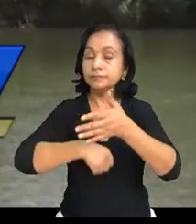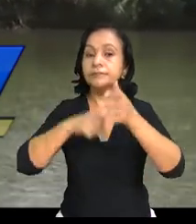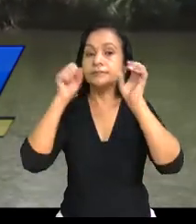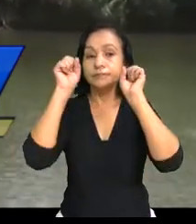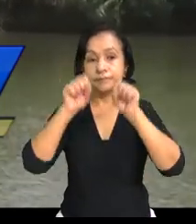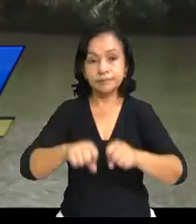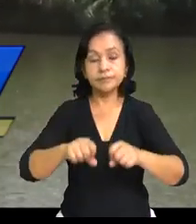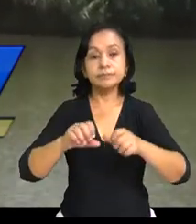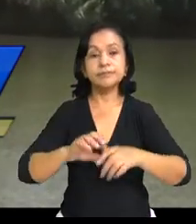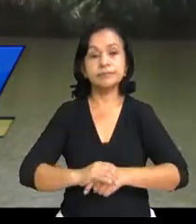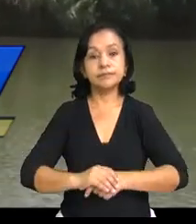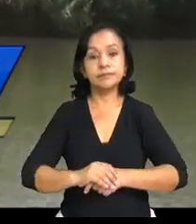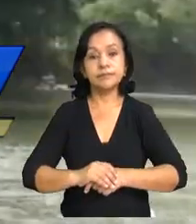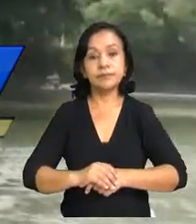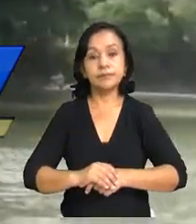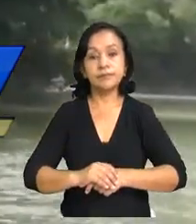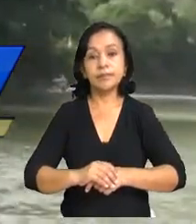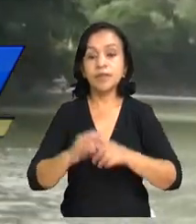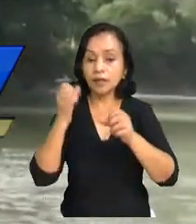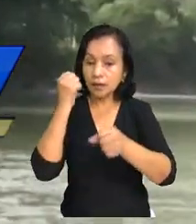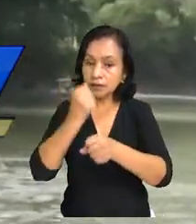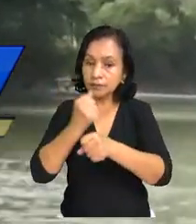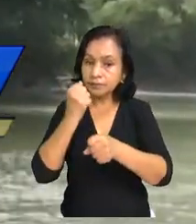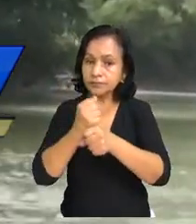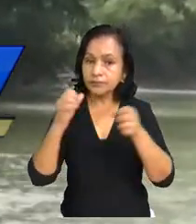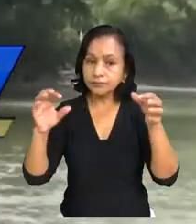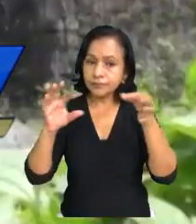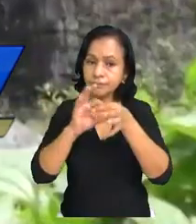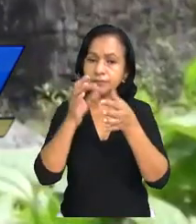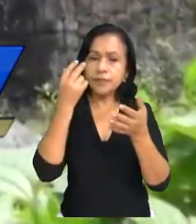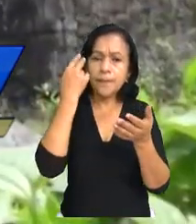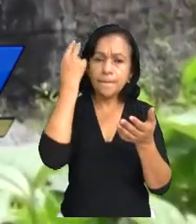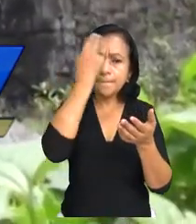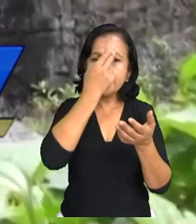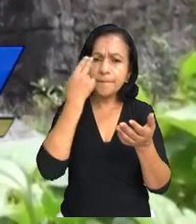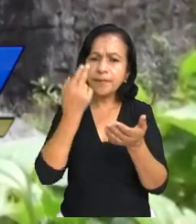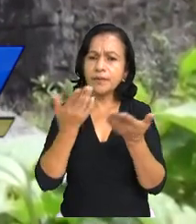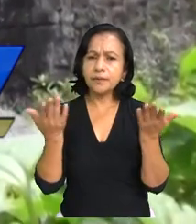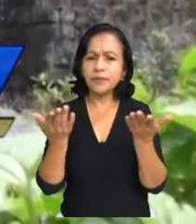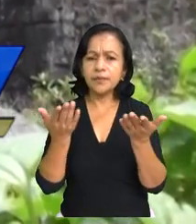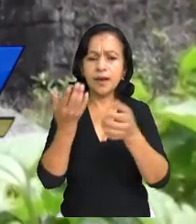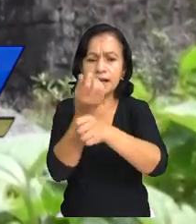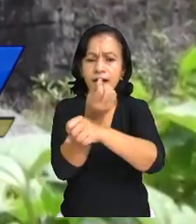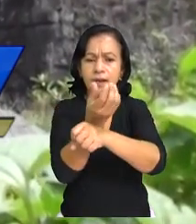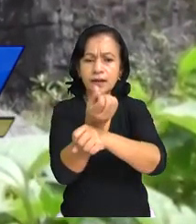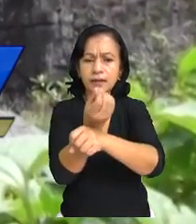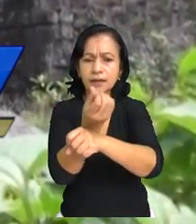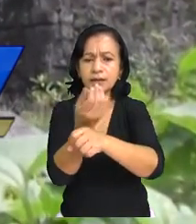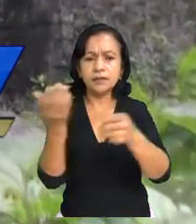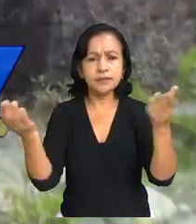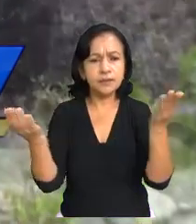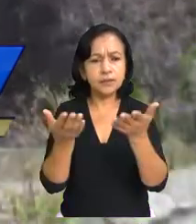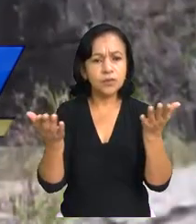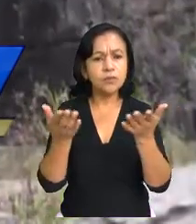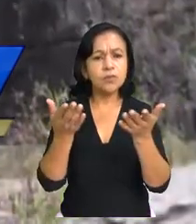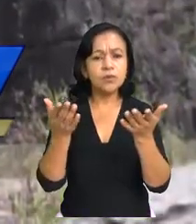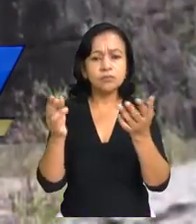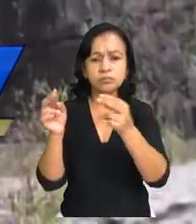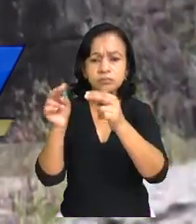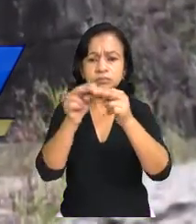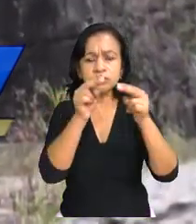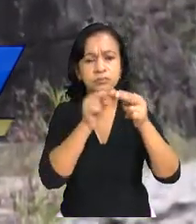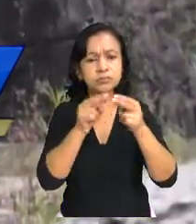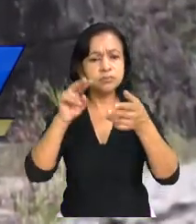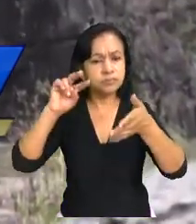capacidades. Dentro de esa dinámica de interacción, le consulto a partir de la ejecución con las alcaldías, específicamente cómo se da la vinculación, qué es